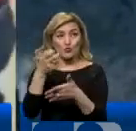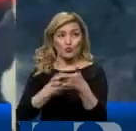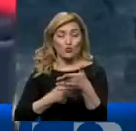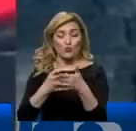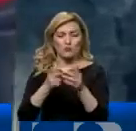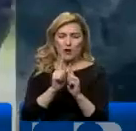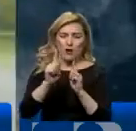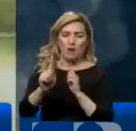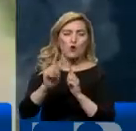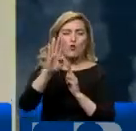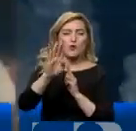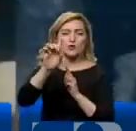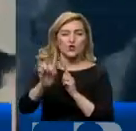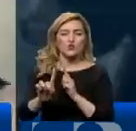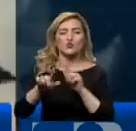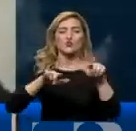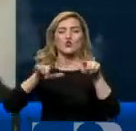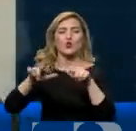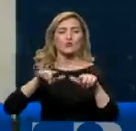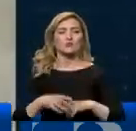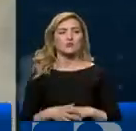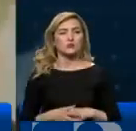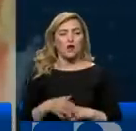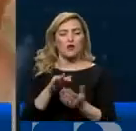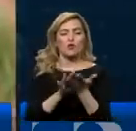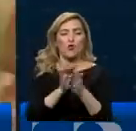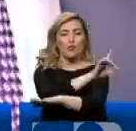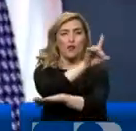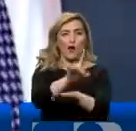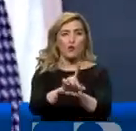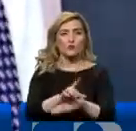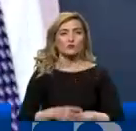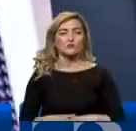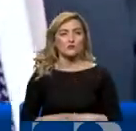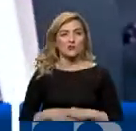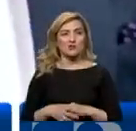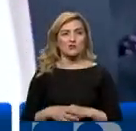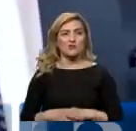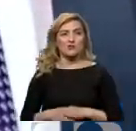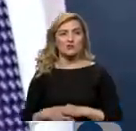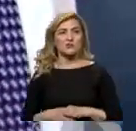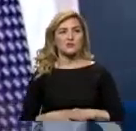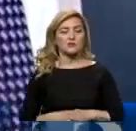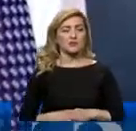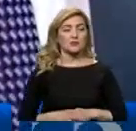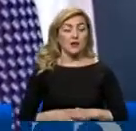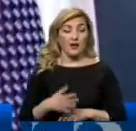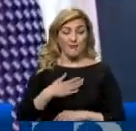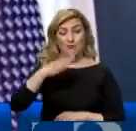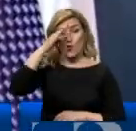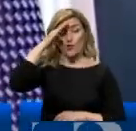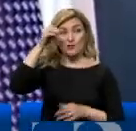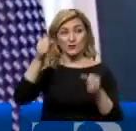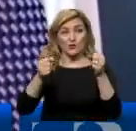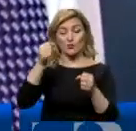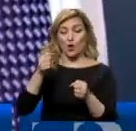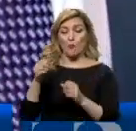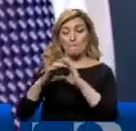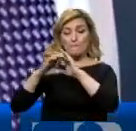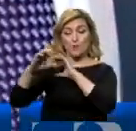kilómetro 41.5 en el sector de Magro, en el cantón Gaula. Es que un oficial nuestro para a un bus que